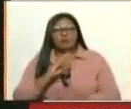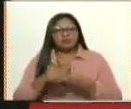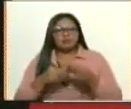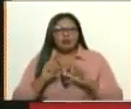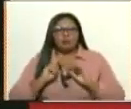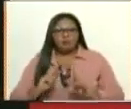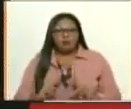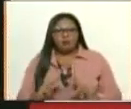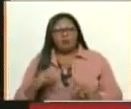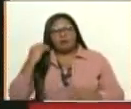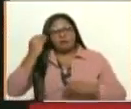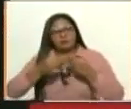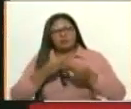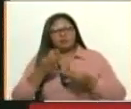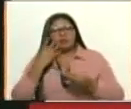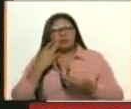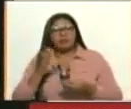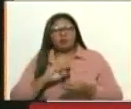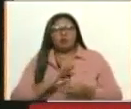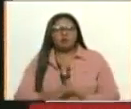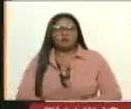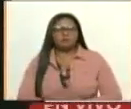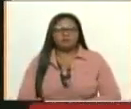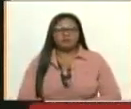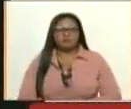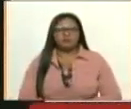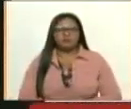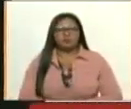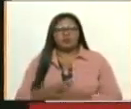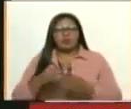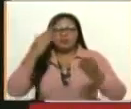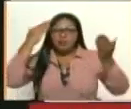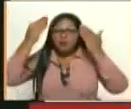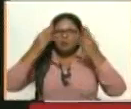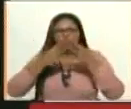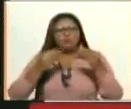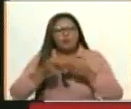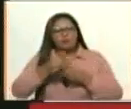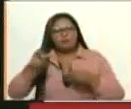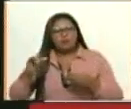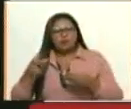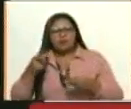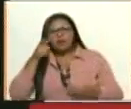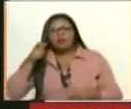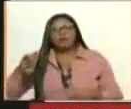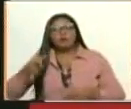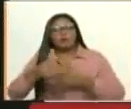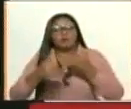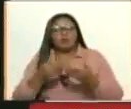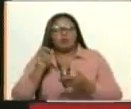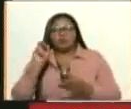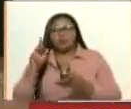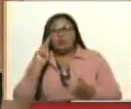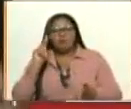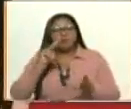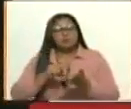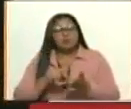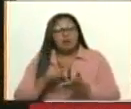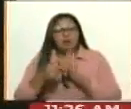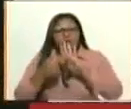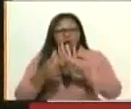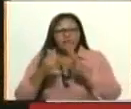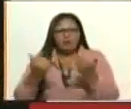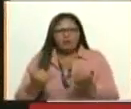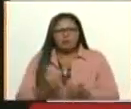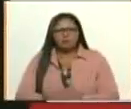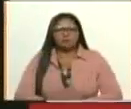humana en el caso de los nacimientos de pesebre. No nos queda sino saludar a ese maravilloso pueblo que tuvo la oportunidad de participar, que se dio la